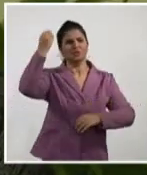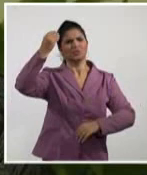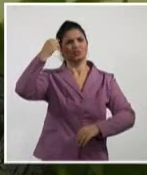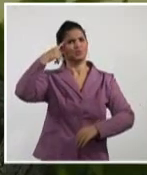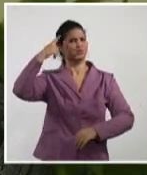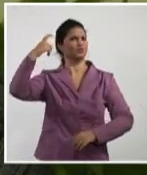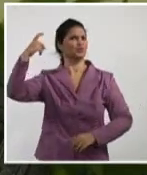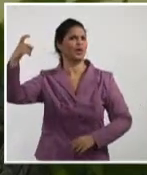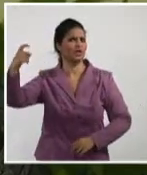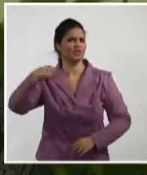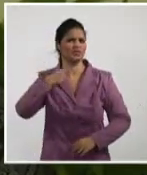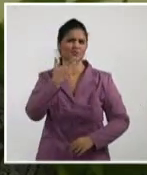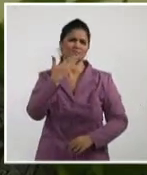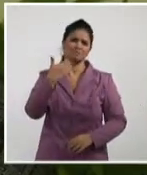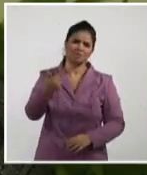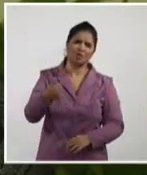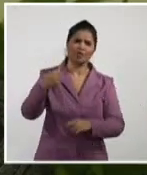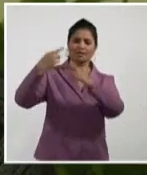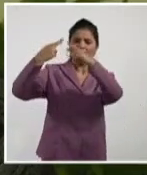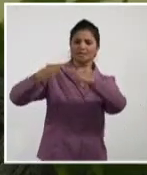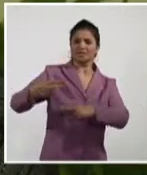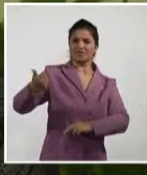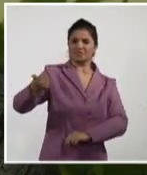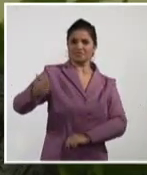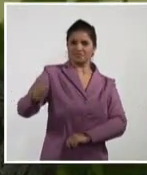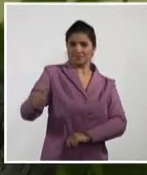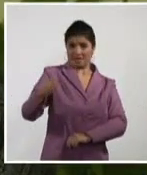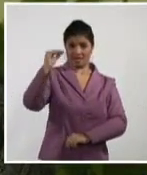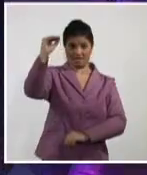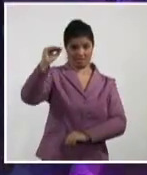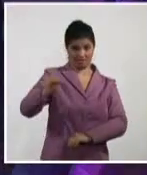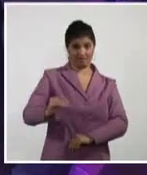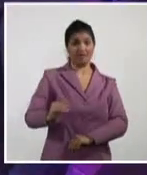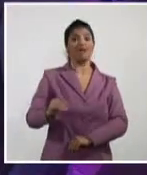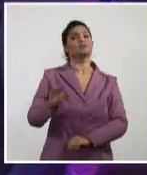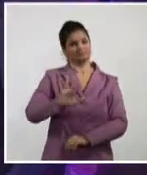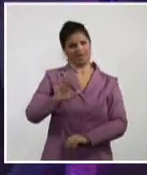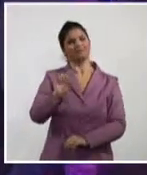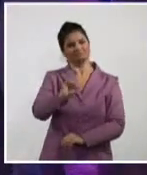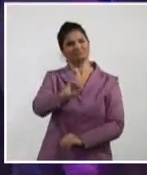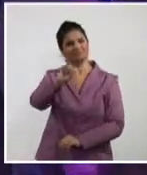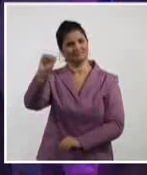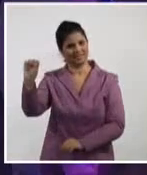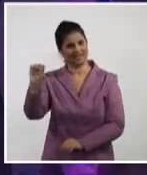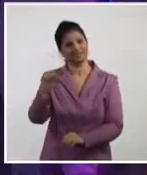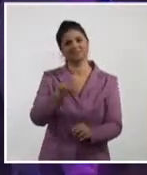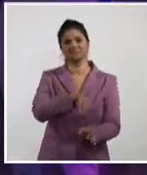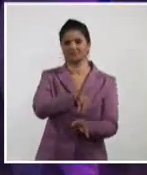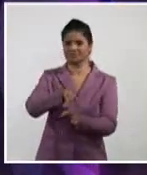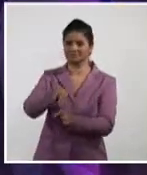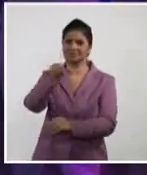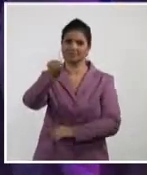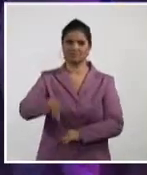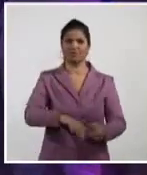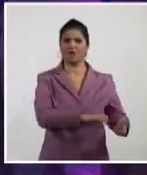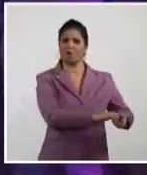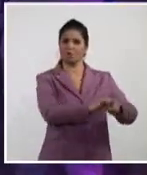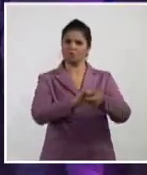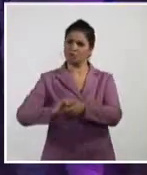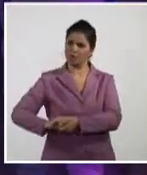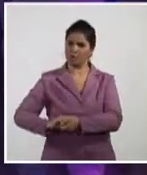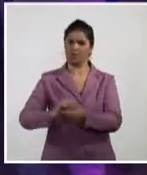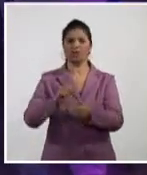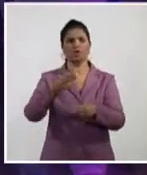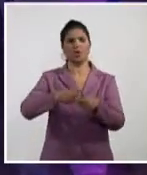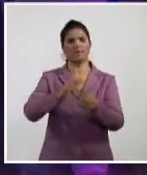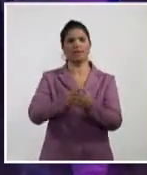primeros mejores en Pinar del Río, que es una tierra caliente, como decimos. El luchador Mijaín López recibió un reconocimiento especial por toda